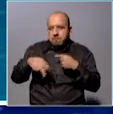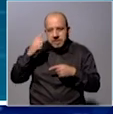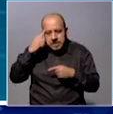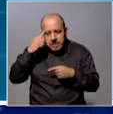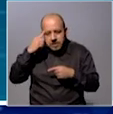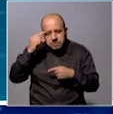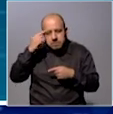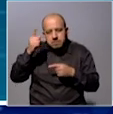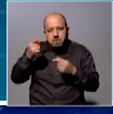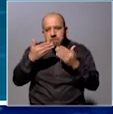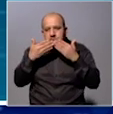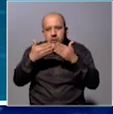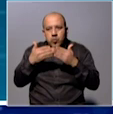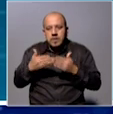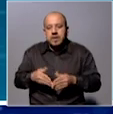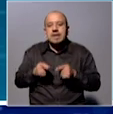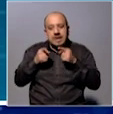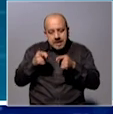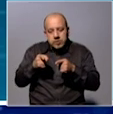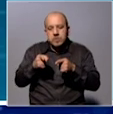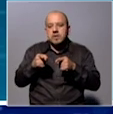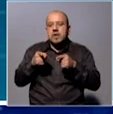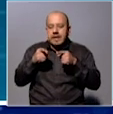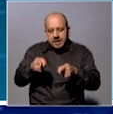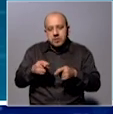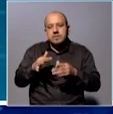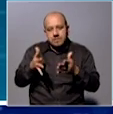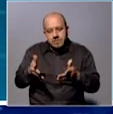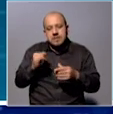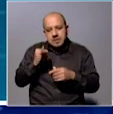Reflexionar, generar preguntas. Y sobre eso seguramente